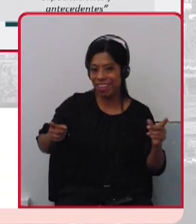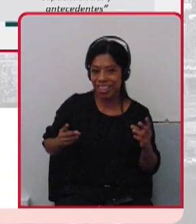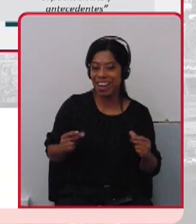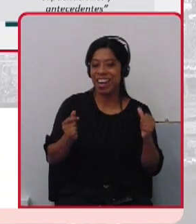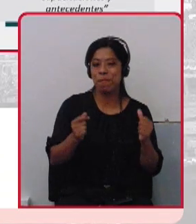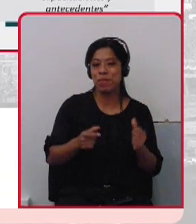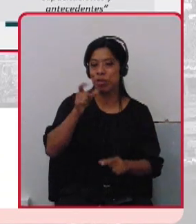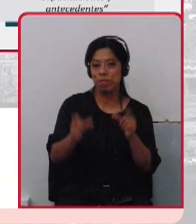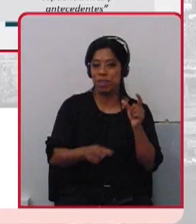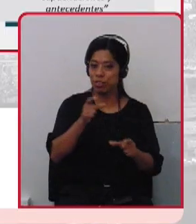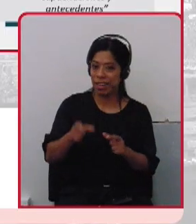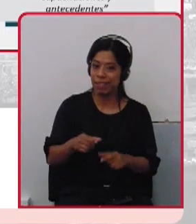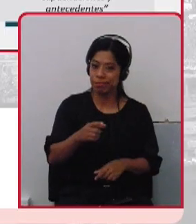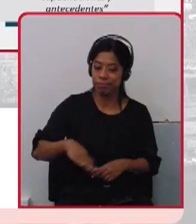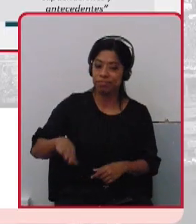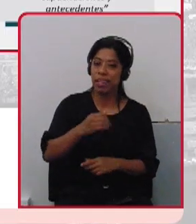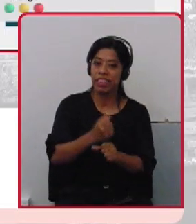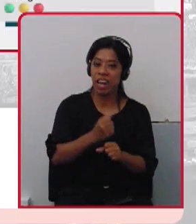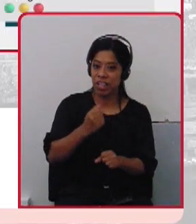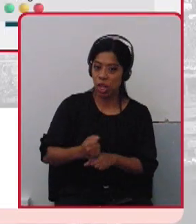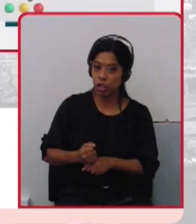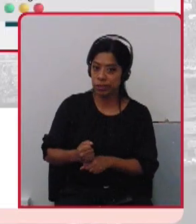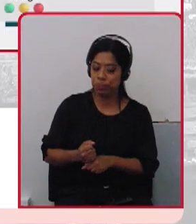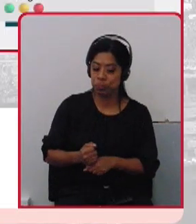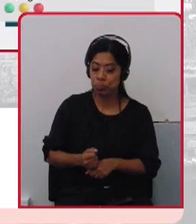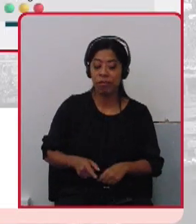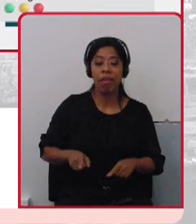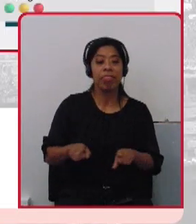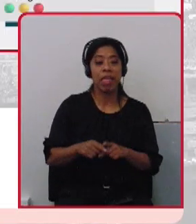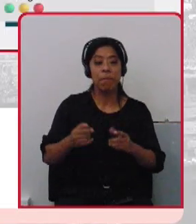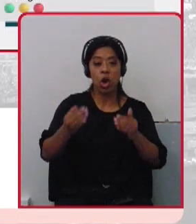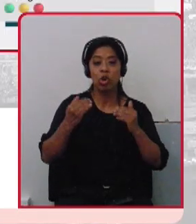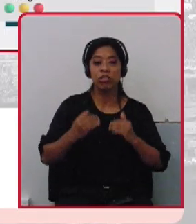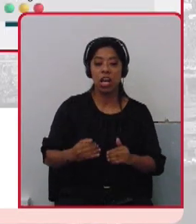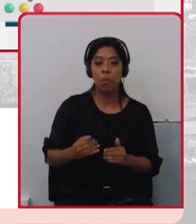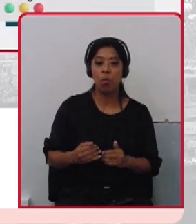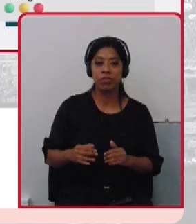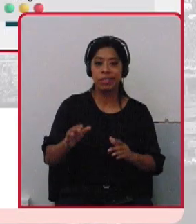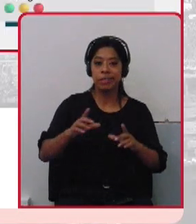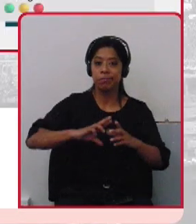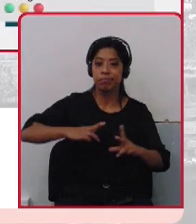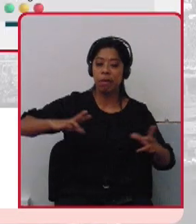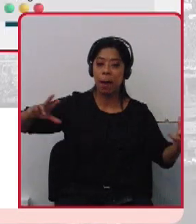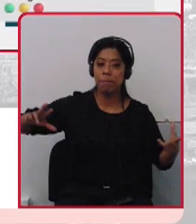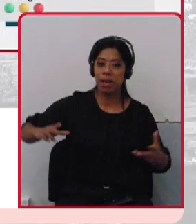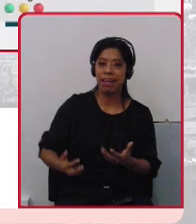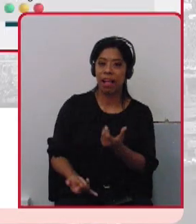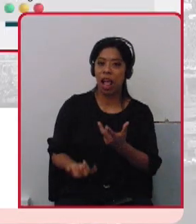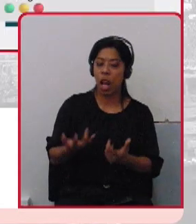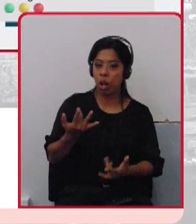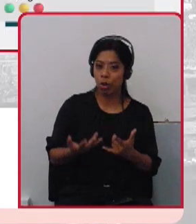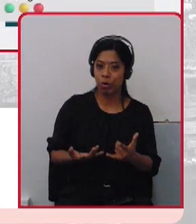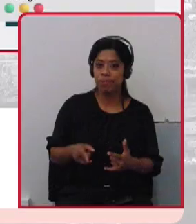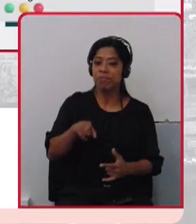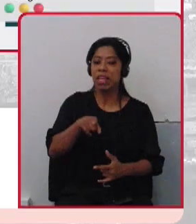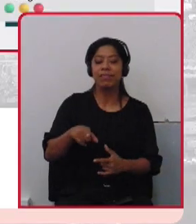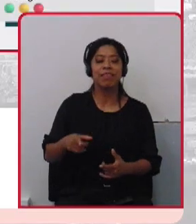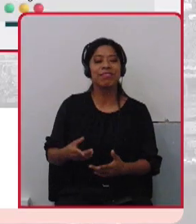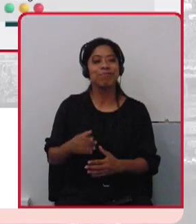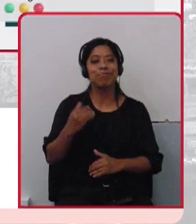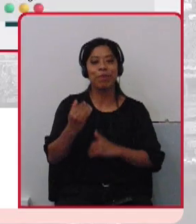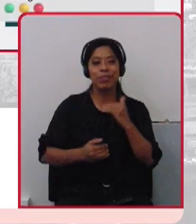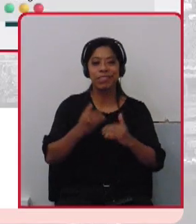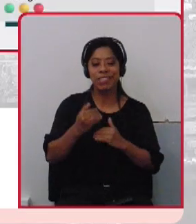rápidamente con el personal, ¿no? Entonces, si nos vamos un poquito en mapa calor, ahí también nos indica qué zona, qué